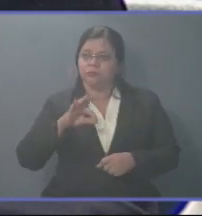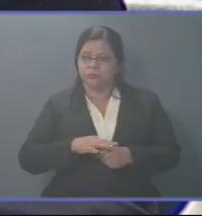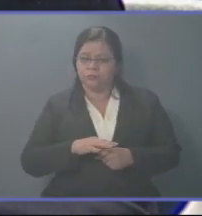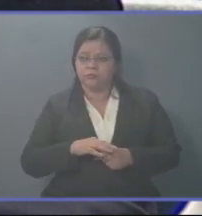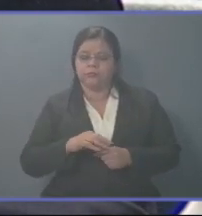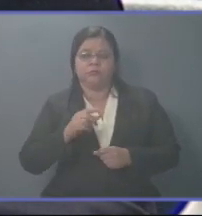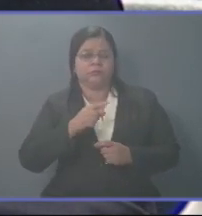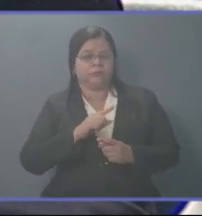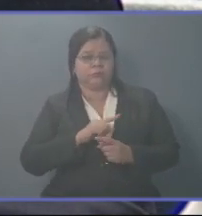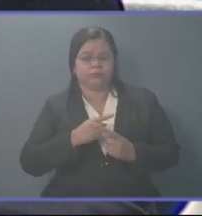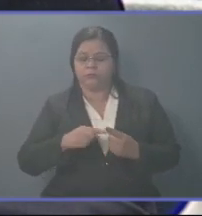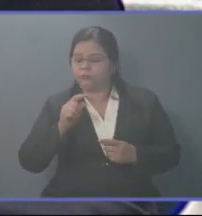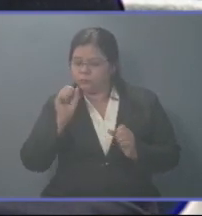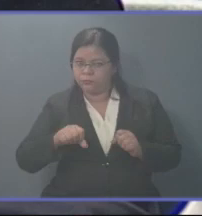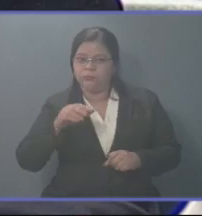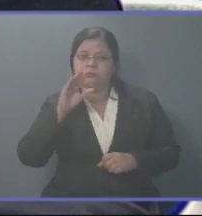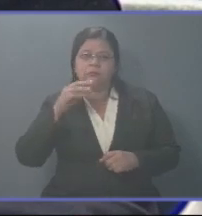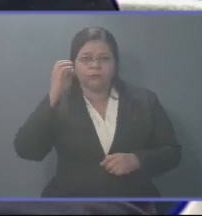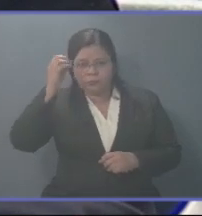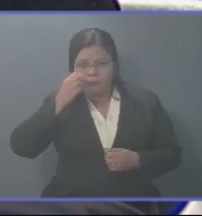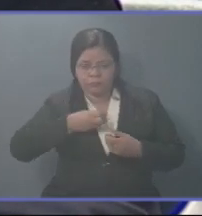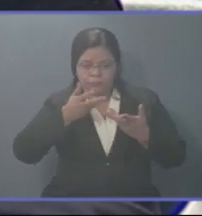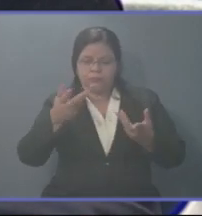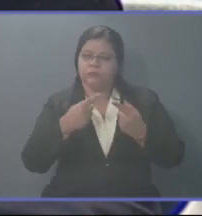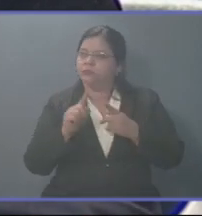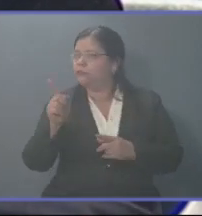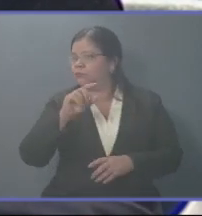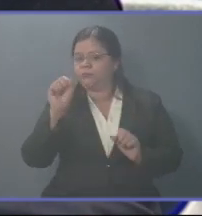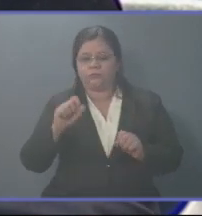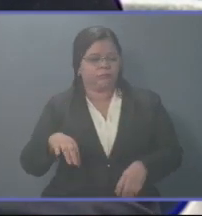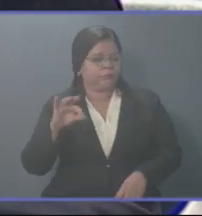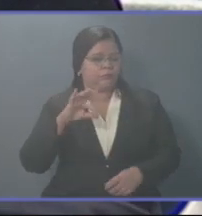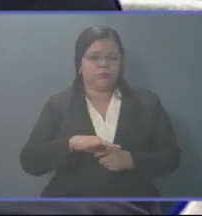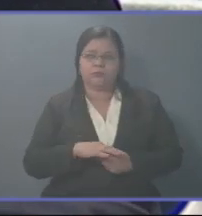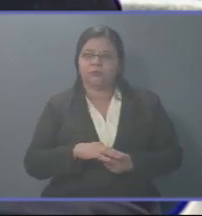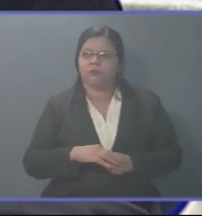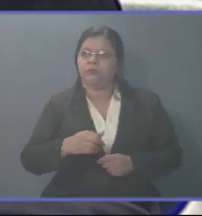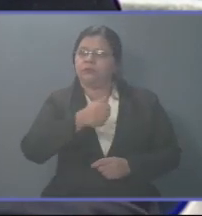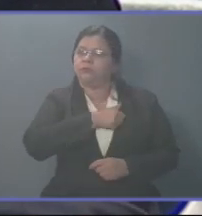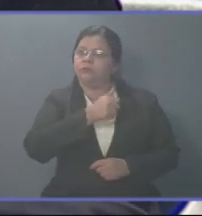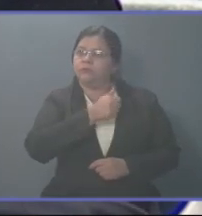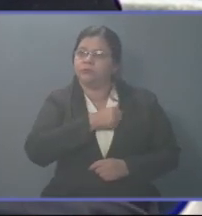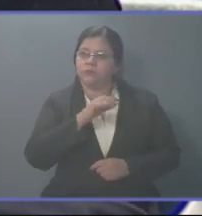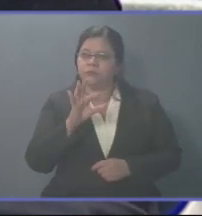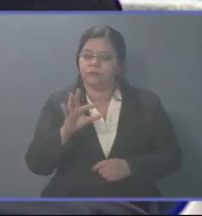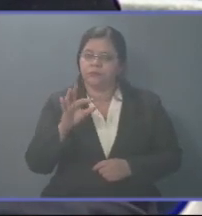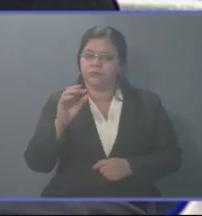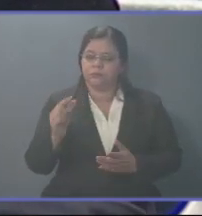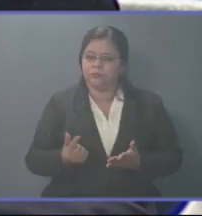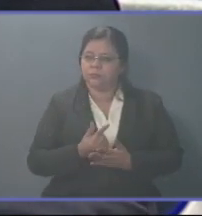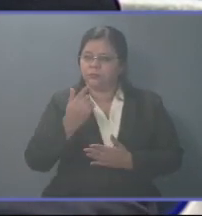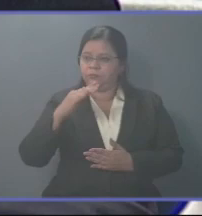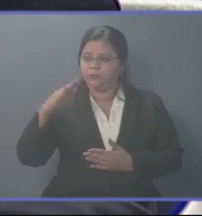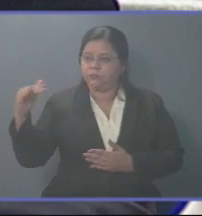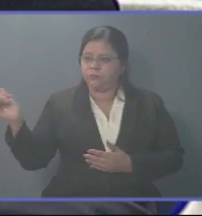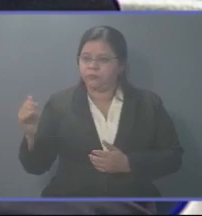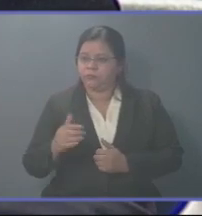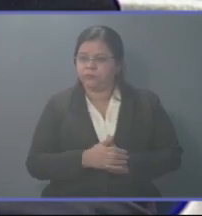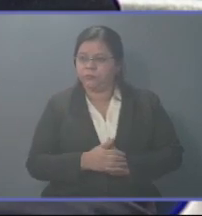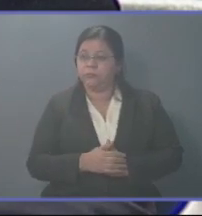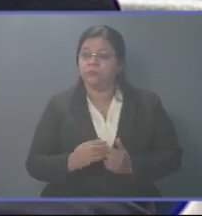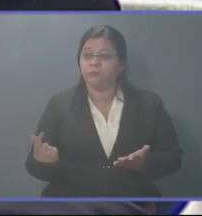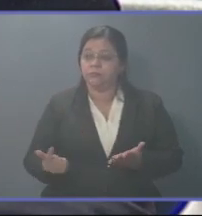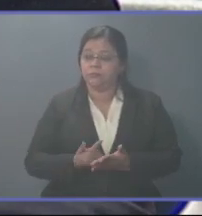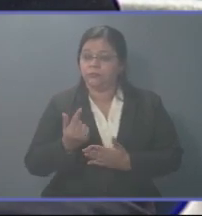voto a la reunión del CONREPARA. Papel de la Universidad de El Salvador. Artículo 7. La Universidad